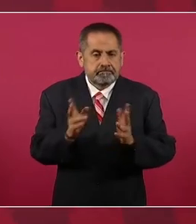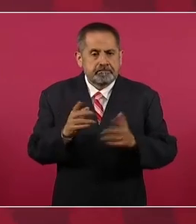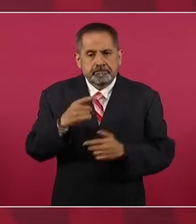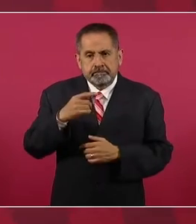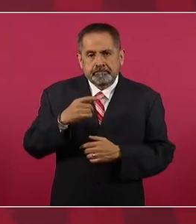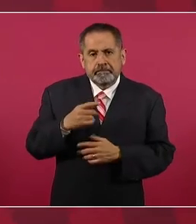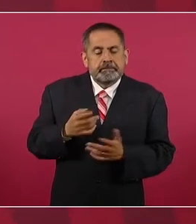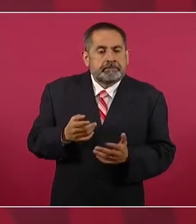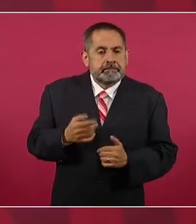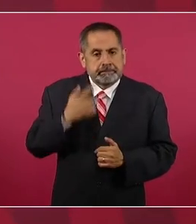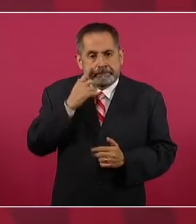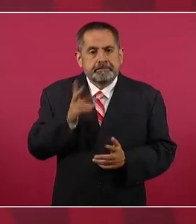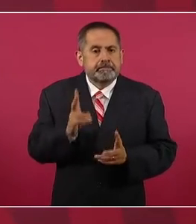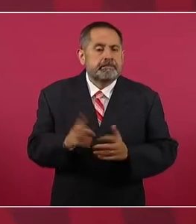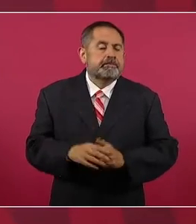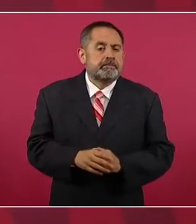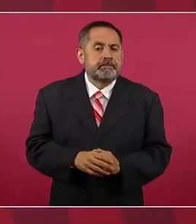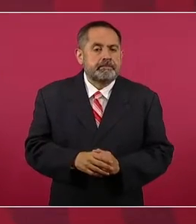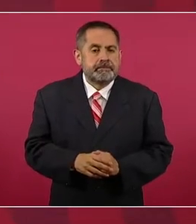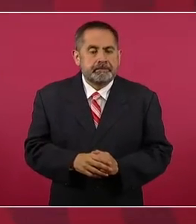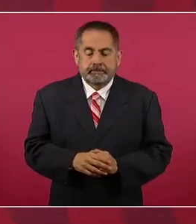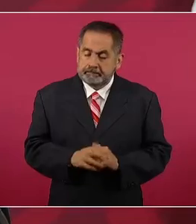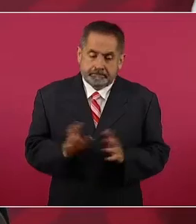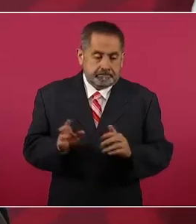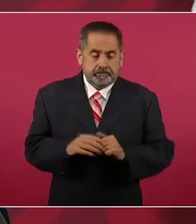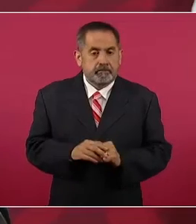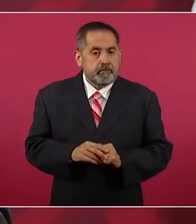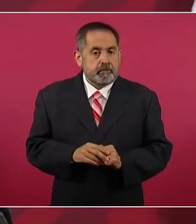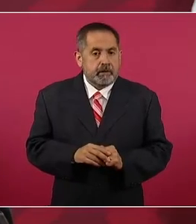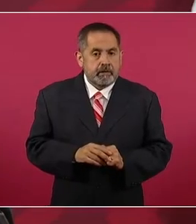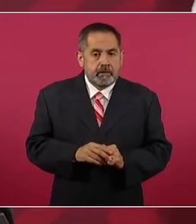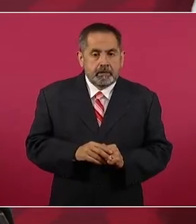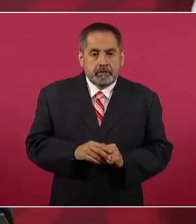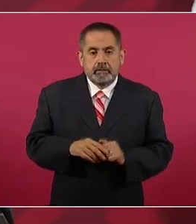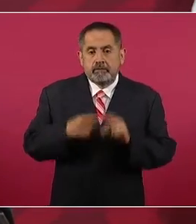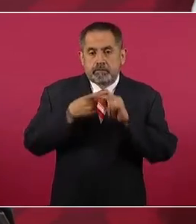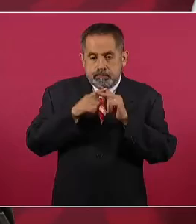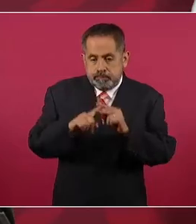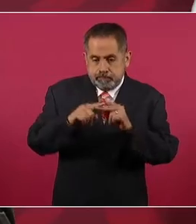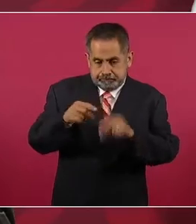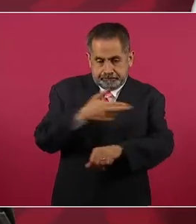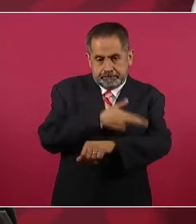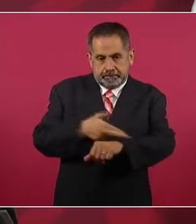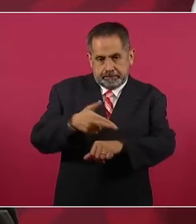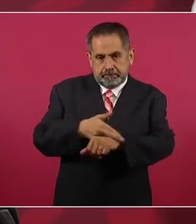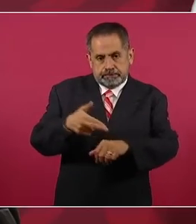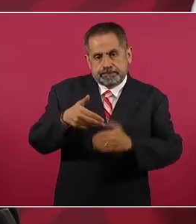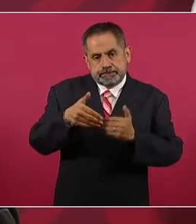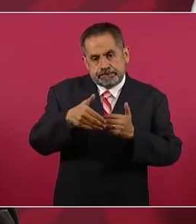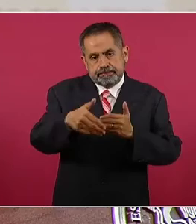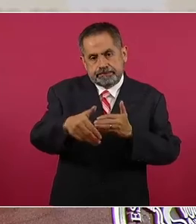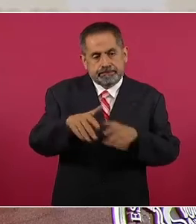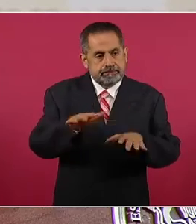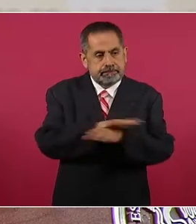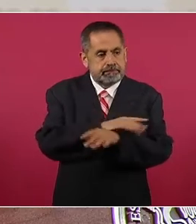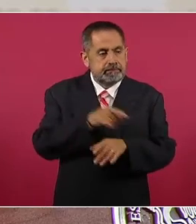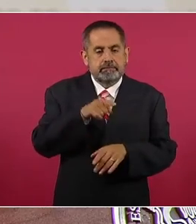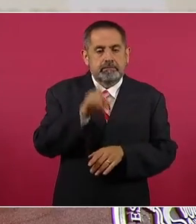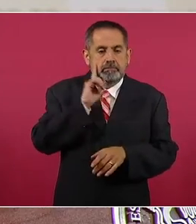para que ya se inicie el proceso